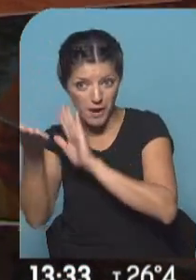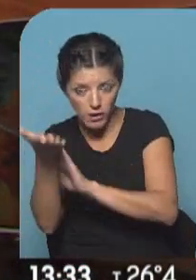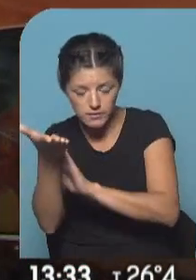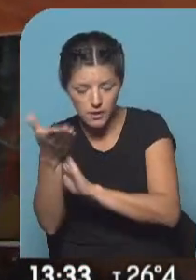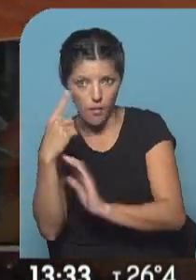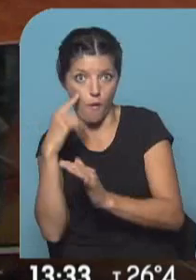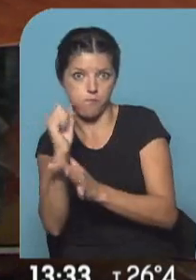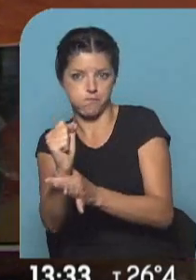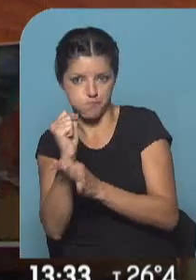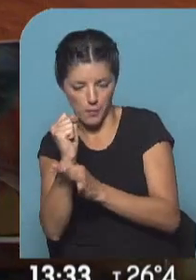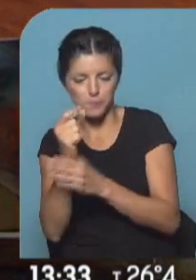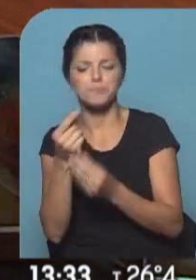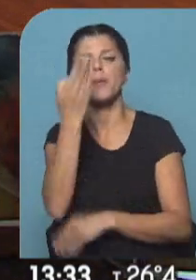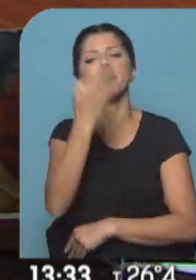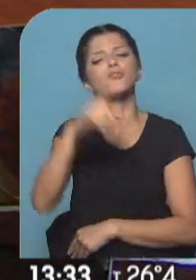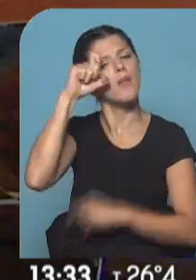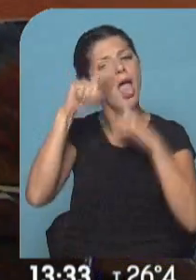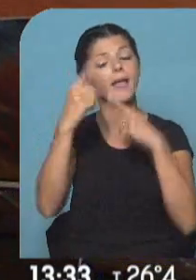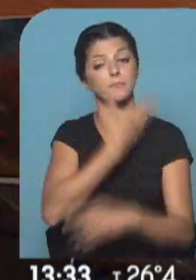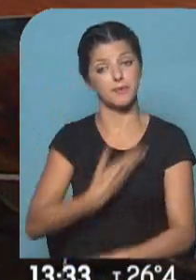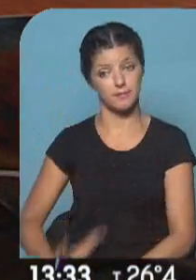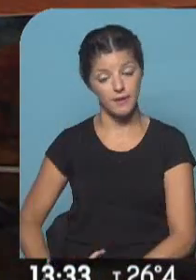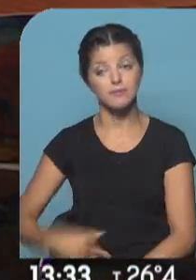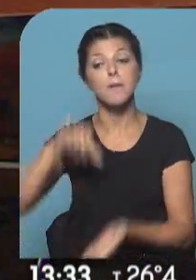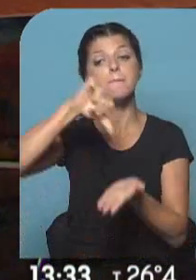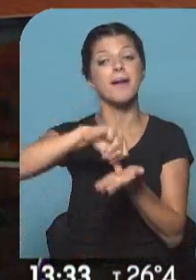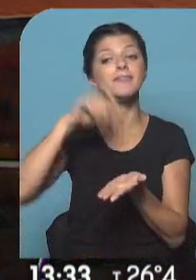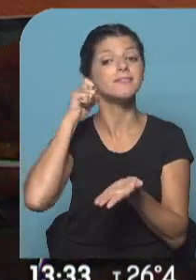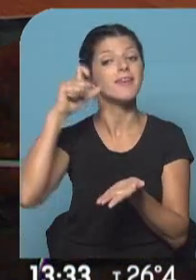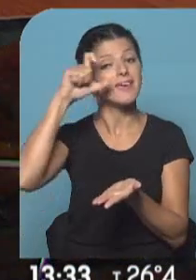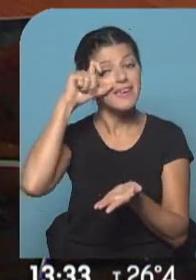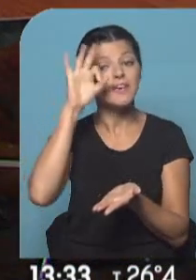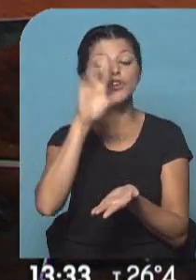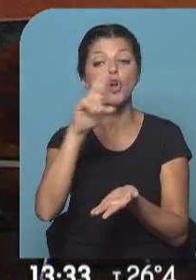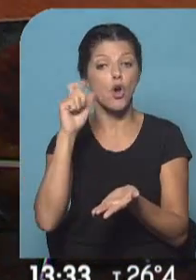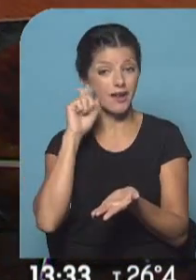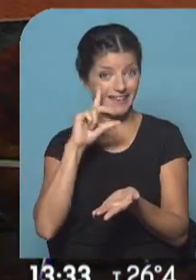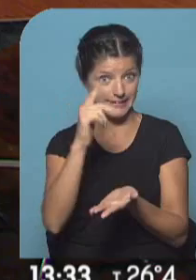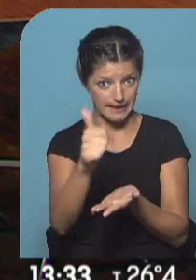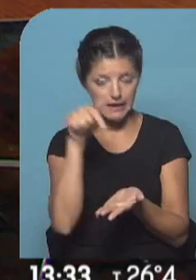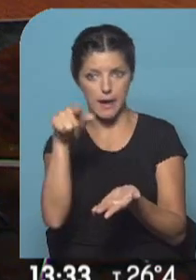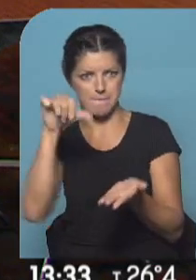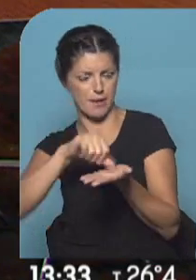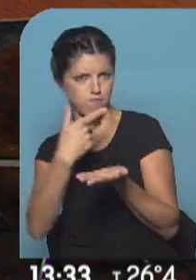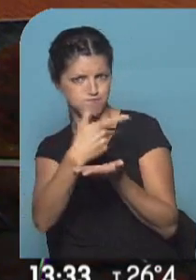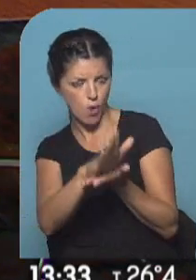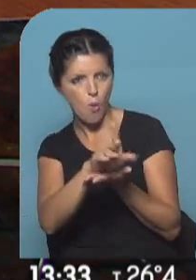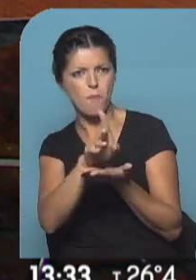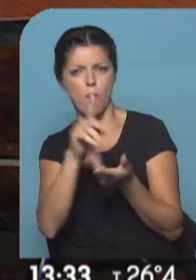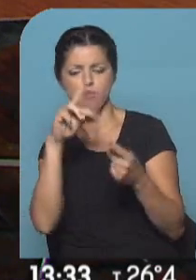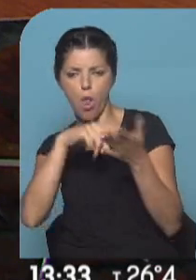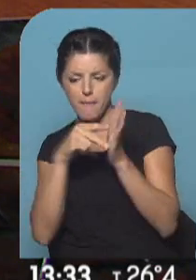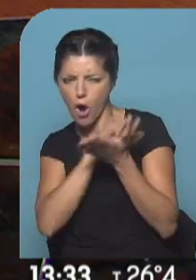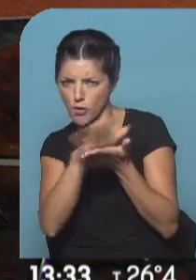del expresidente de Georgia, quien se fue de su país con denuncias de corrupción, con juicios de corrupción y que encontró refugio en Ucrania. El